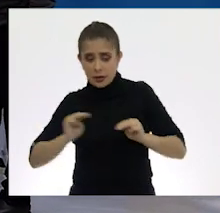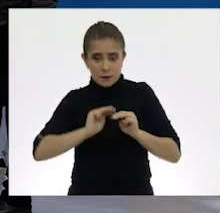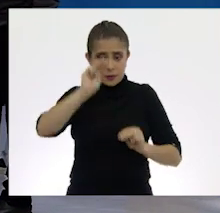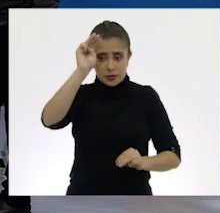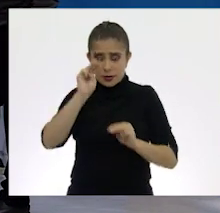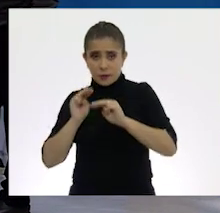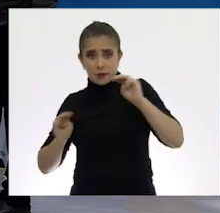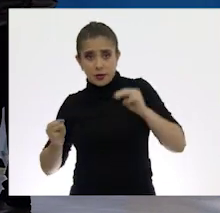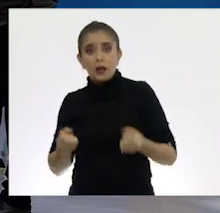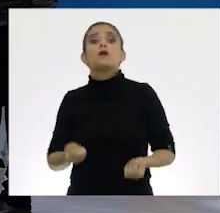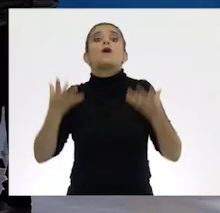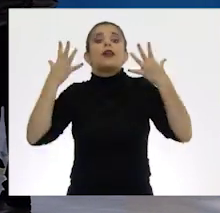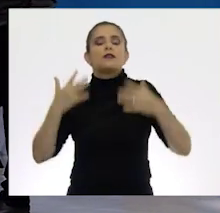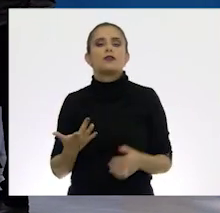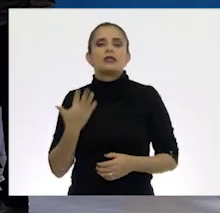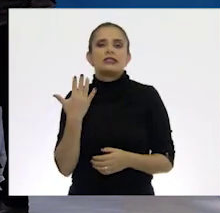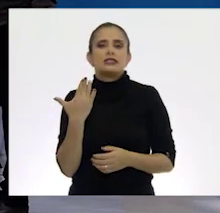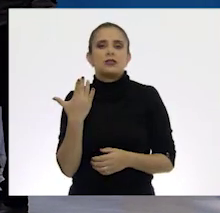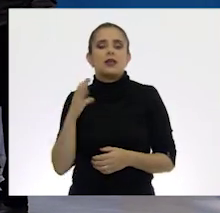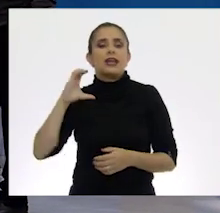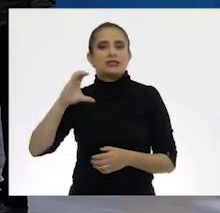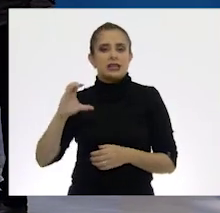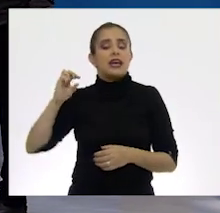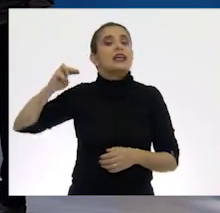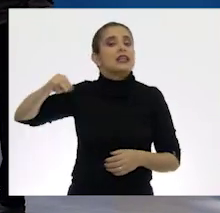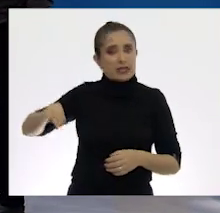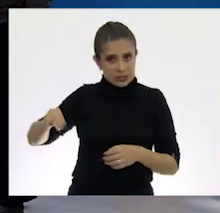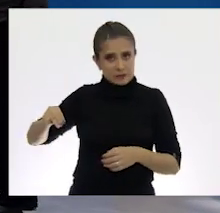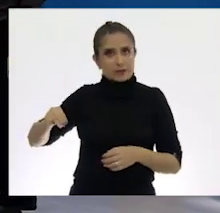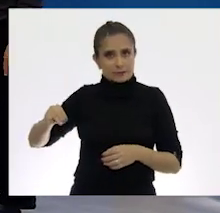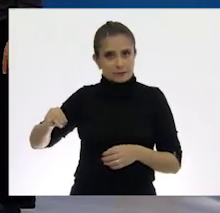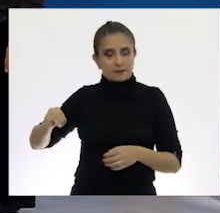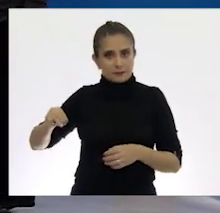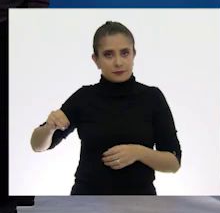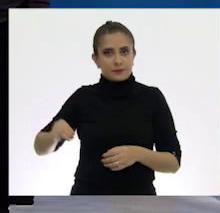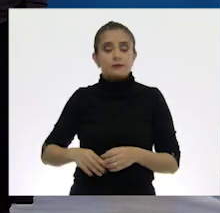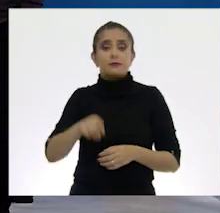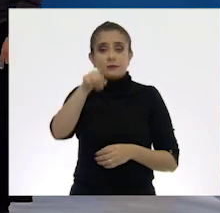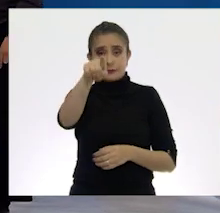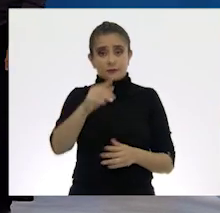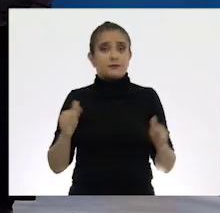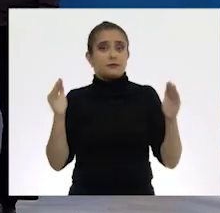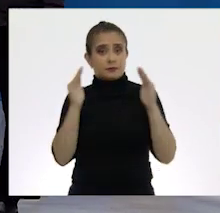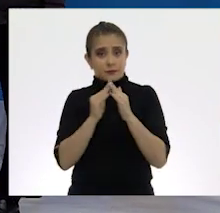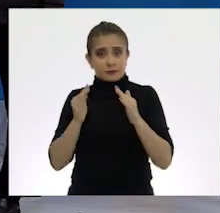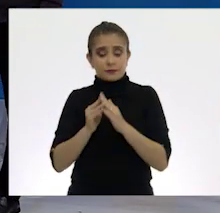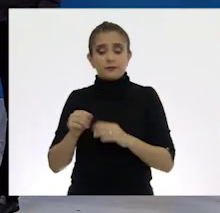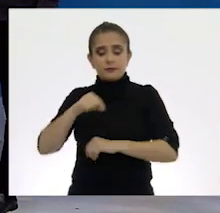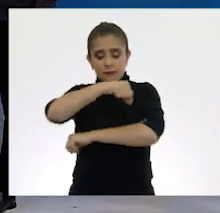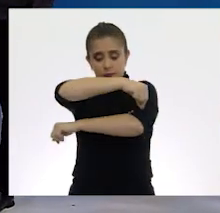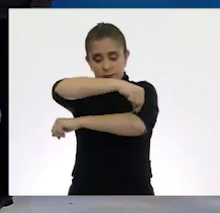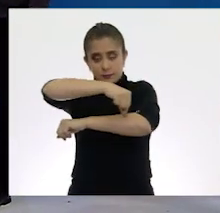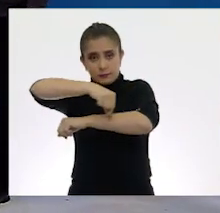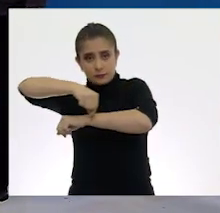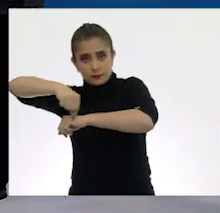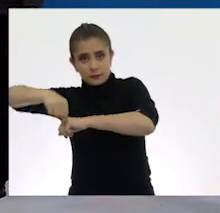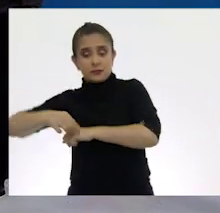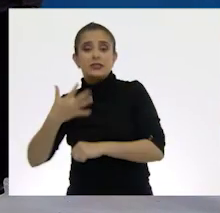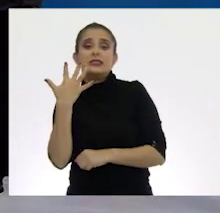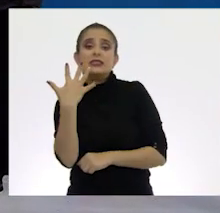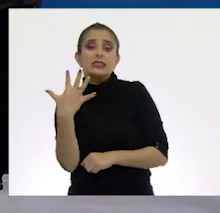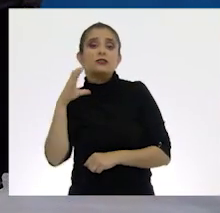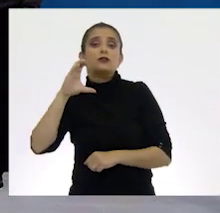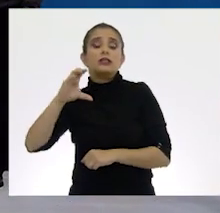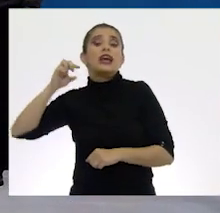pizarrón 50 centímetros. Ustedes en casa, muchachos, tendrán que hacer una línea de